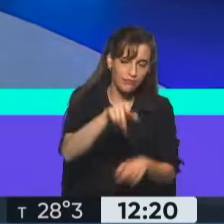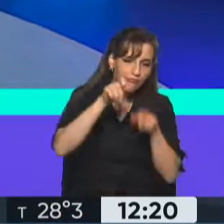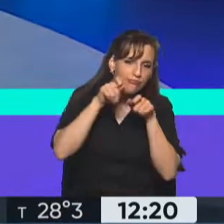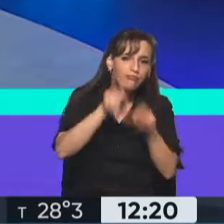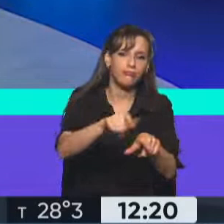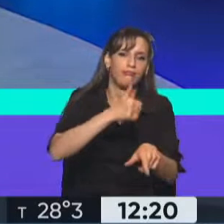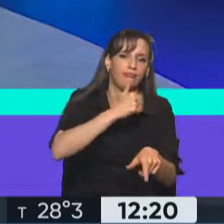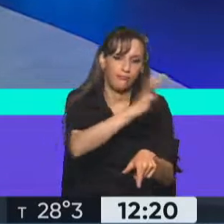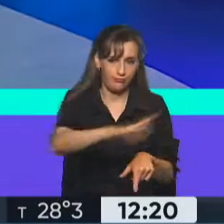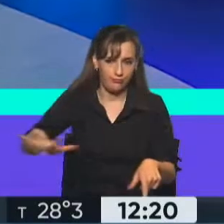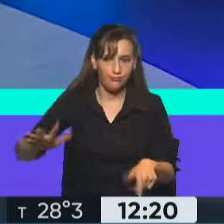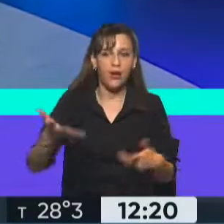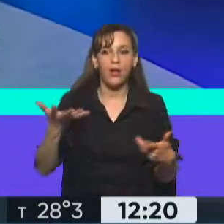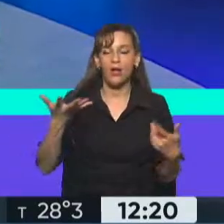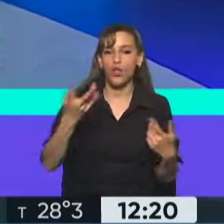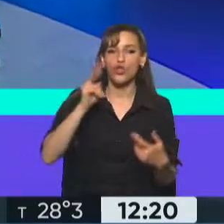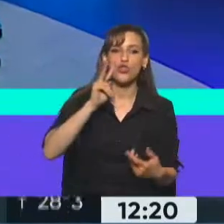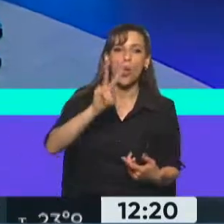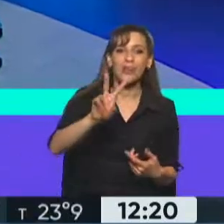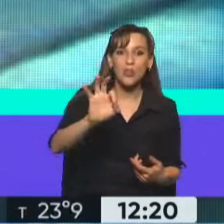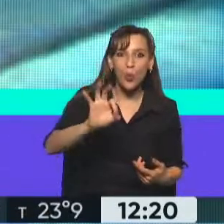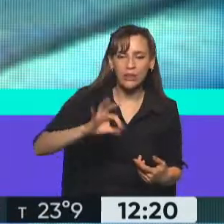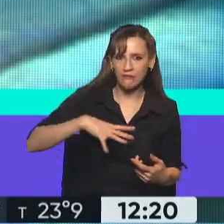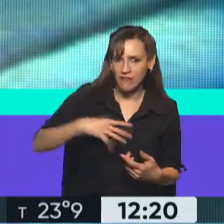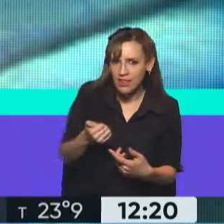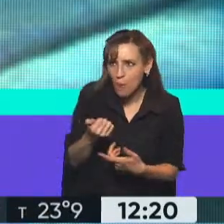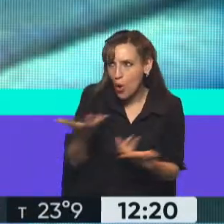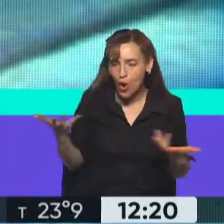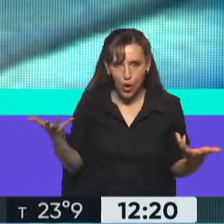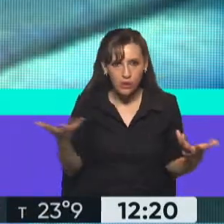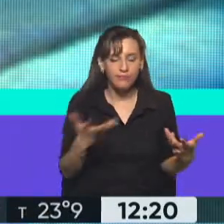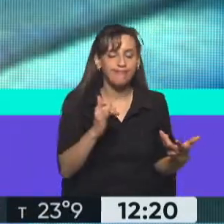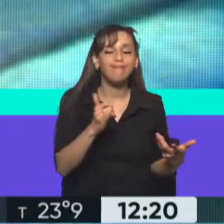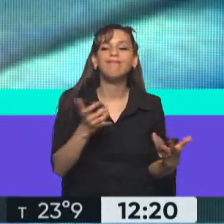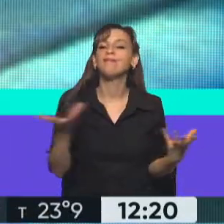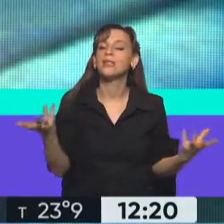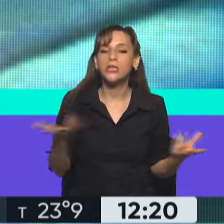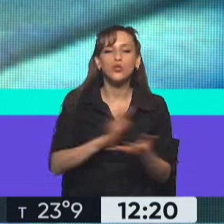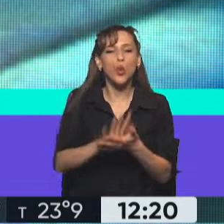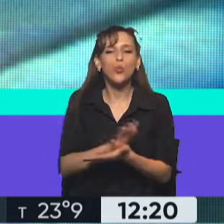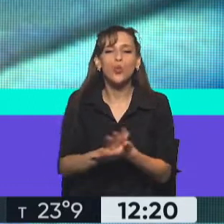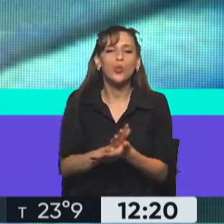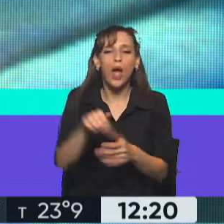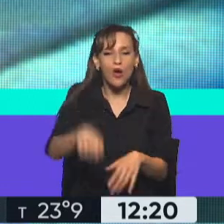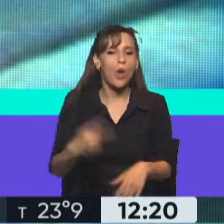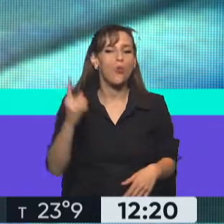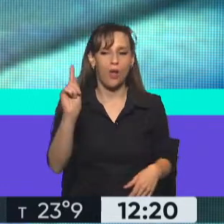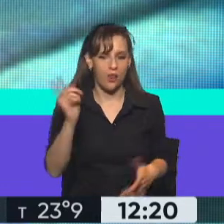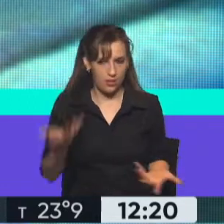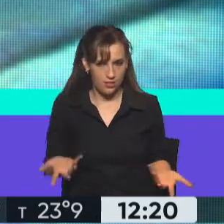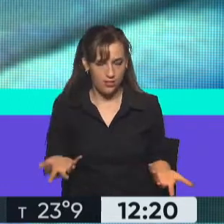de mañana 2050 mientras tanto que podemos hacer dios sabemos que hay pocas iniciativas de reciclaje